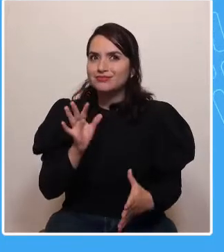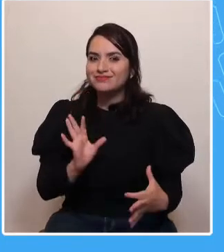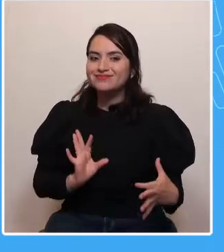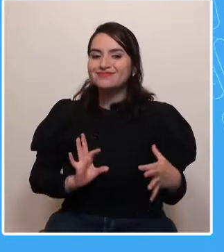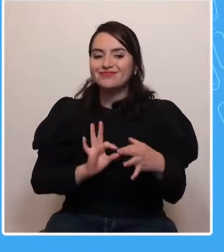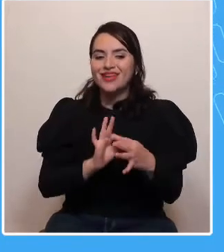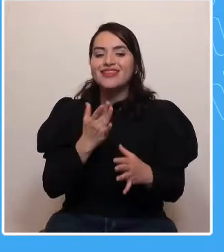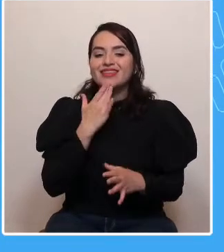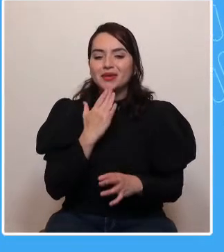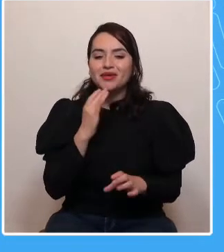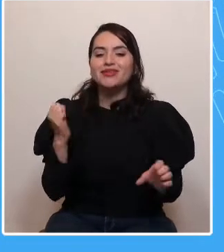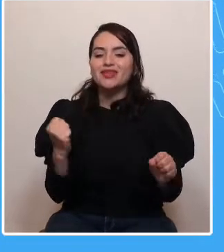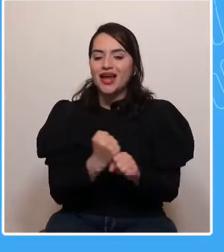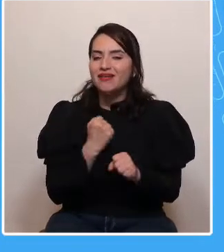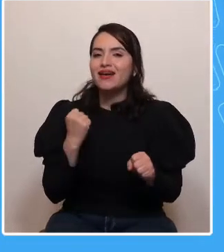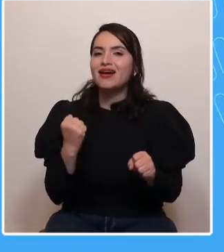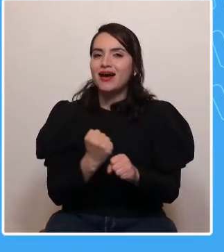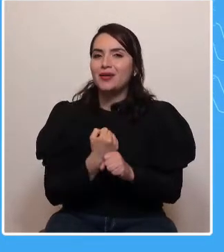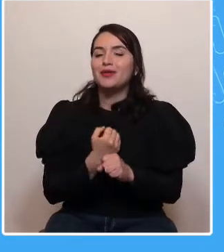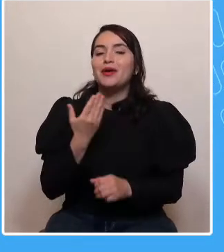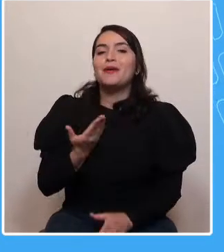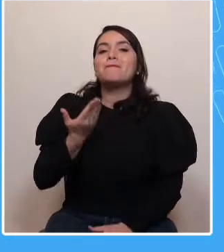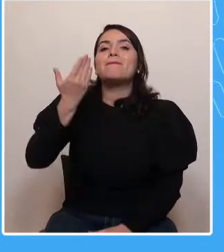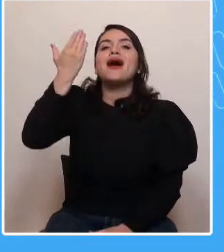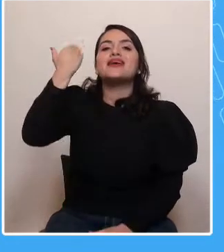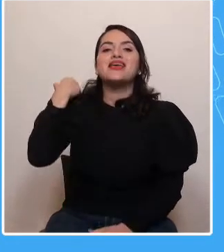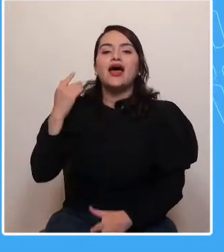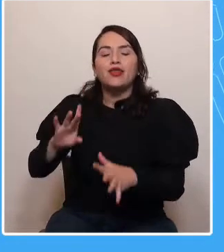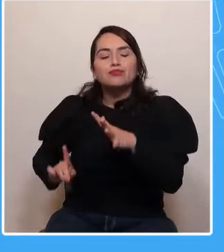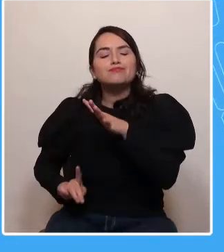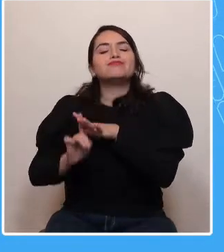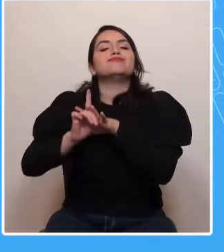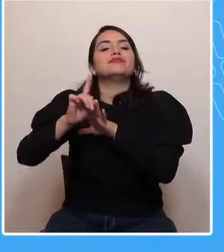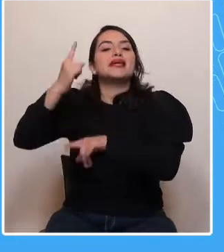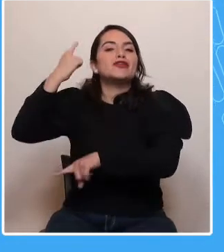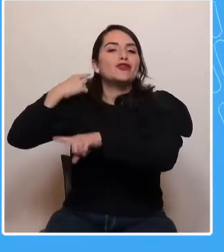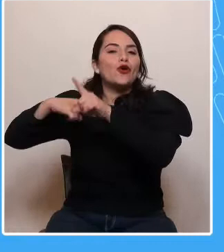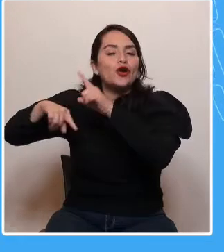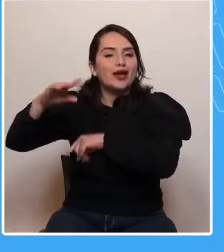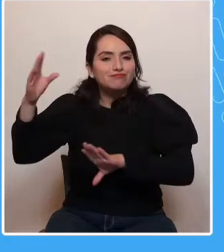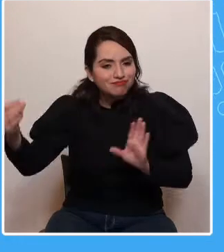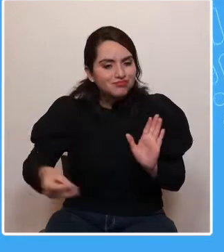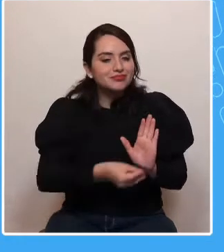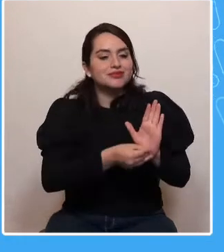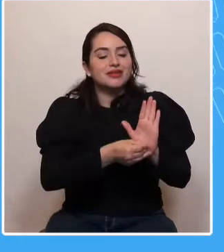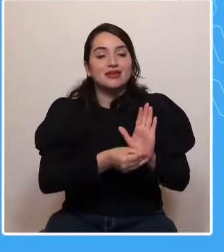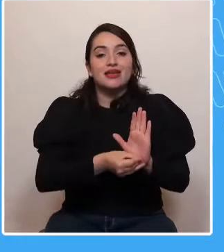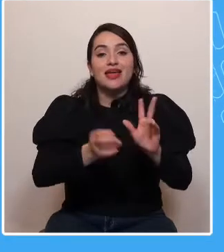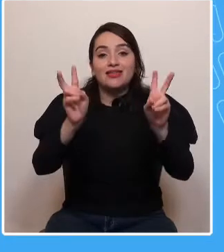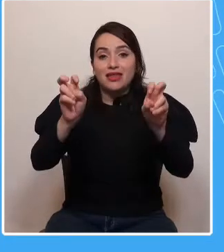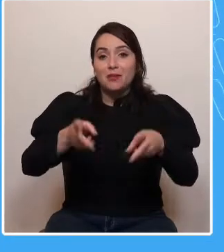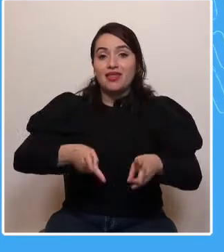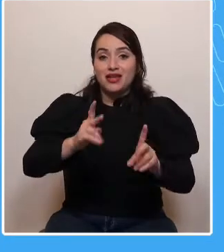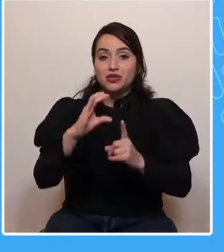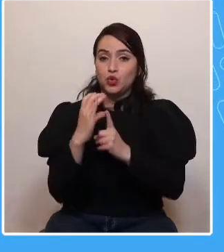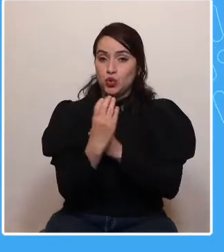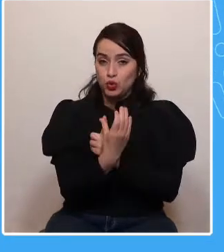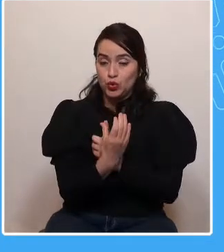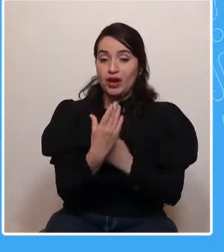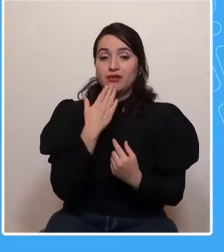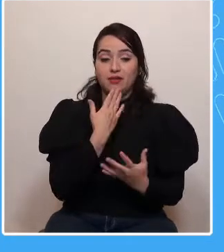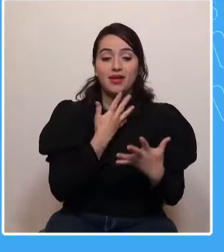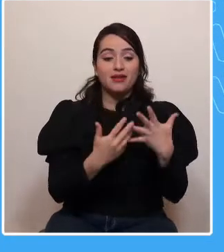en reivindicar el pasado y nuestra historia. En nuestro catálogo de derechos culturales y pertinente con la